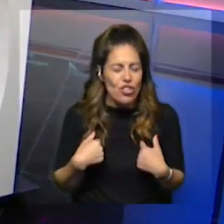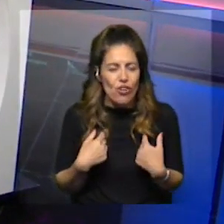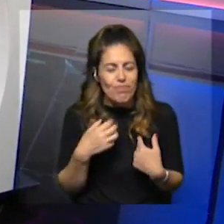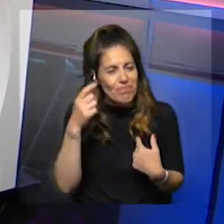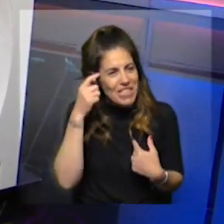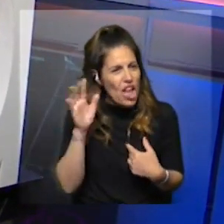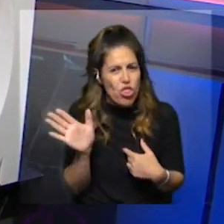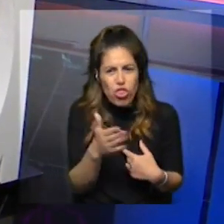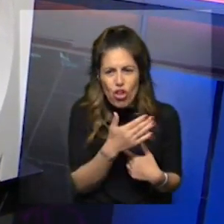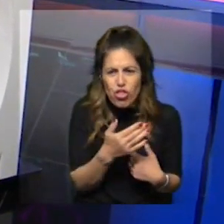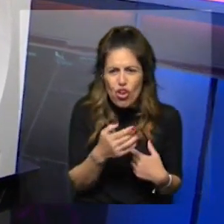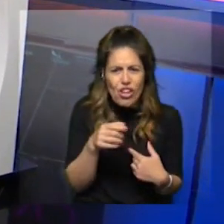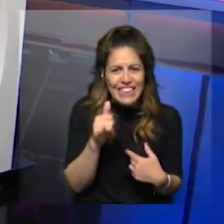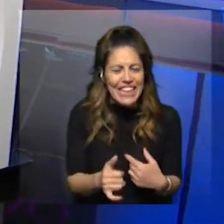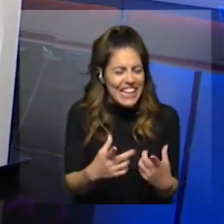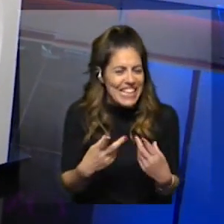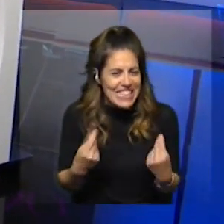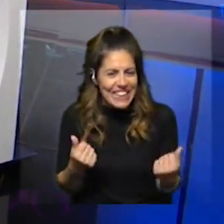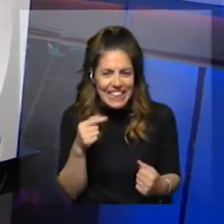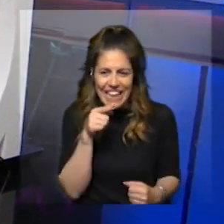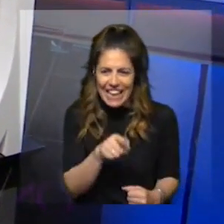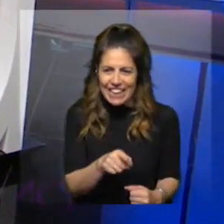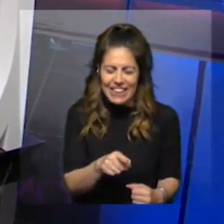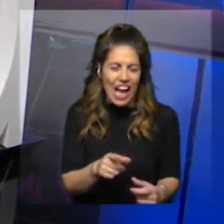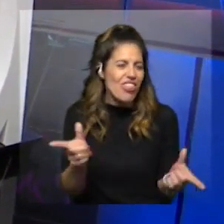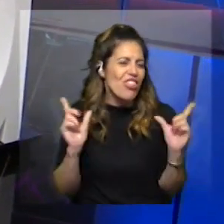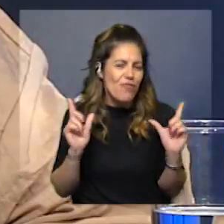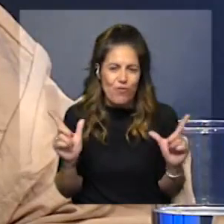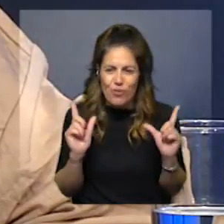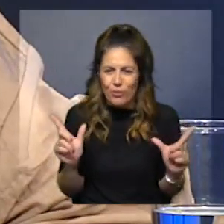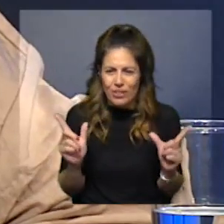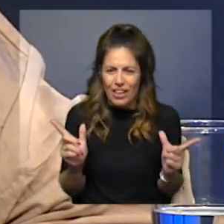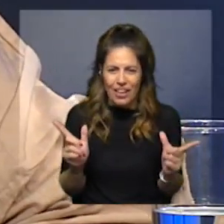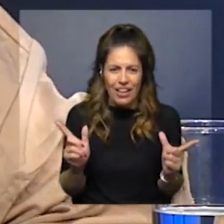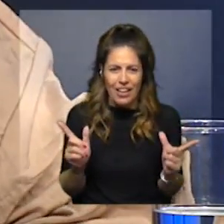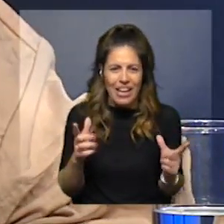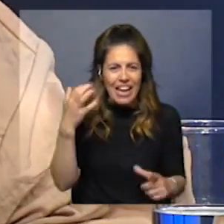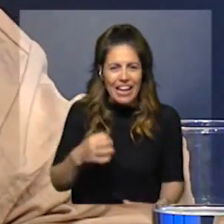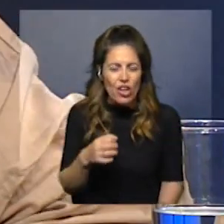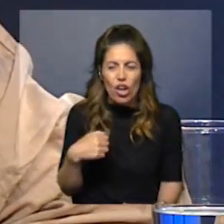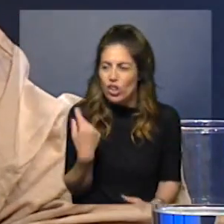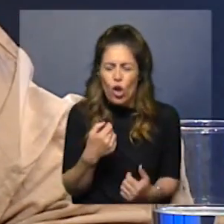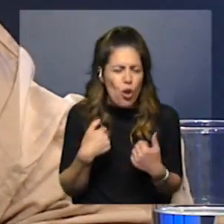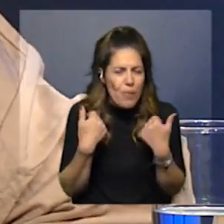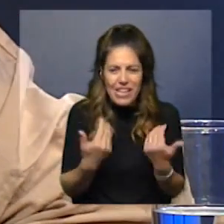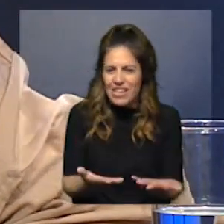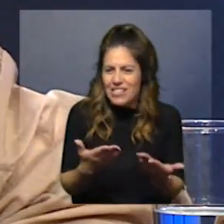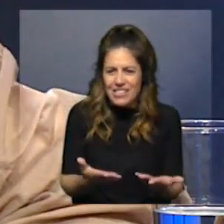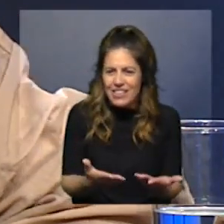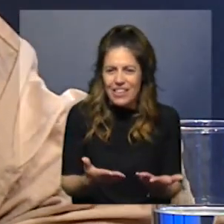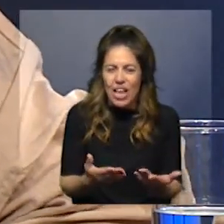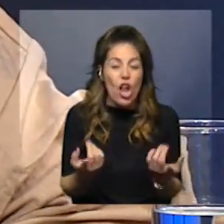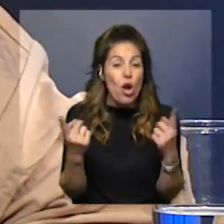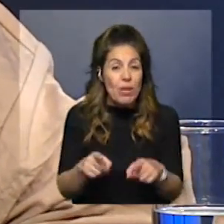todo el mundo tiene que sentir este goce, ¿sacás? creo que todo el mundo se lo merece, lo mismo que con